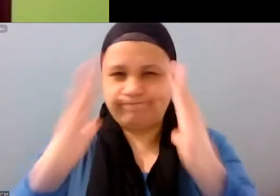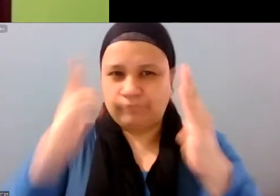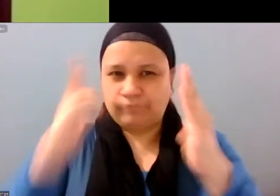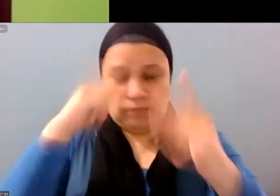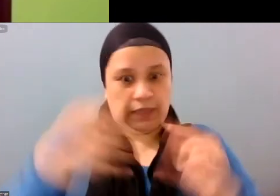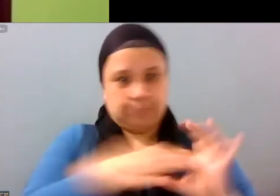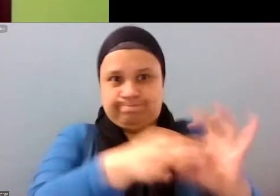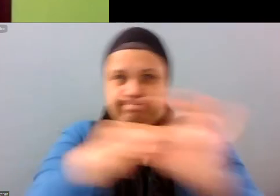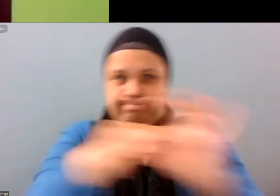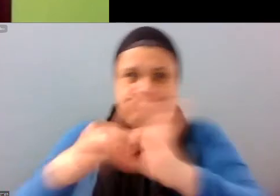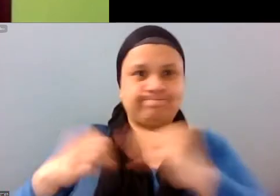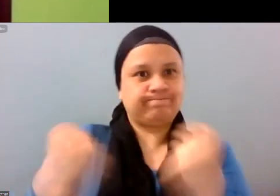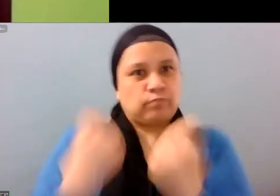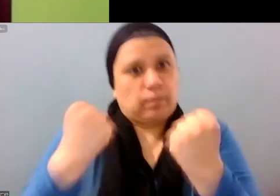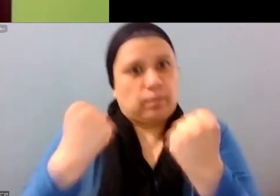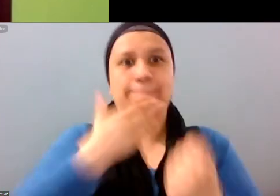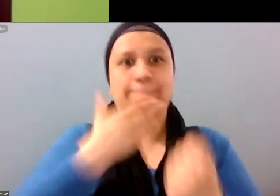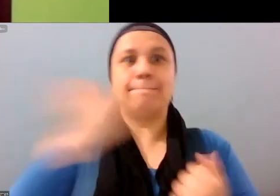alianzas